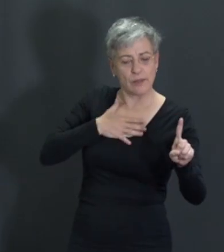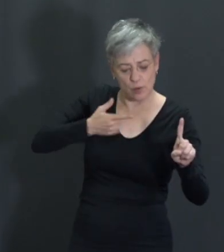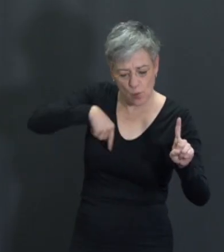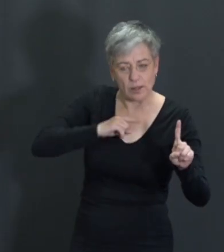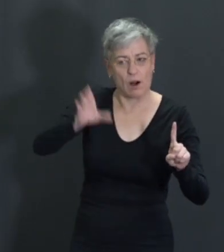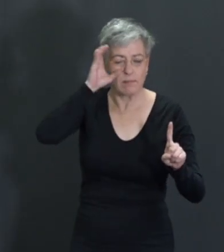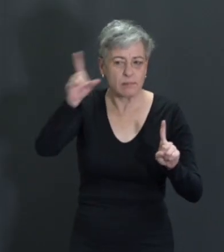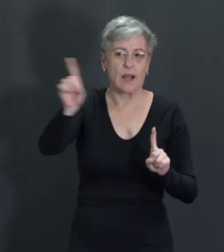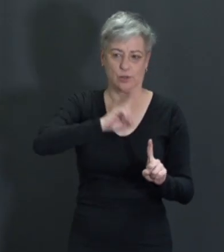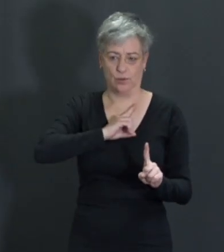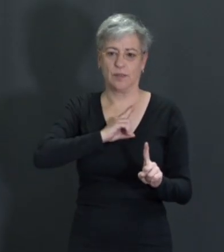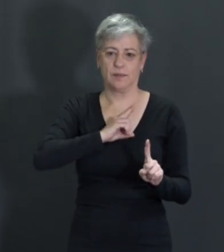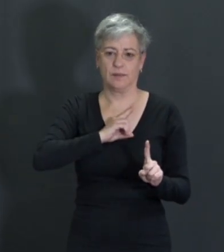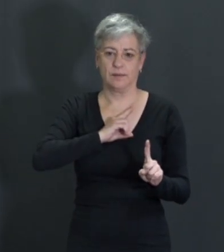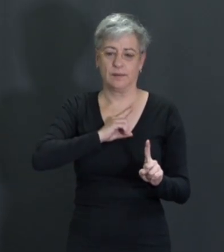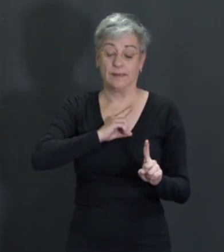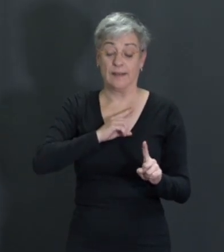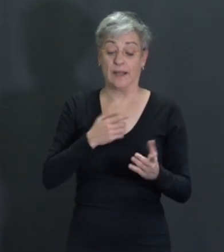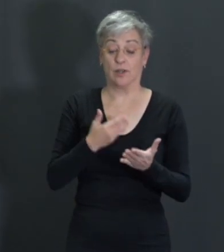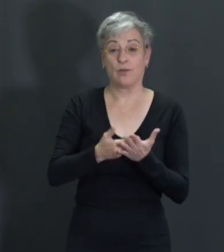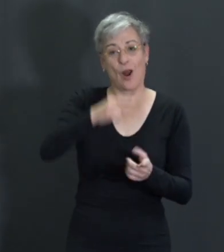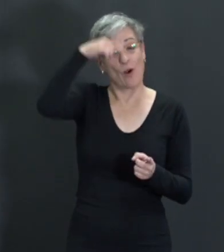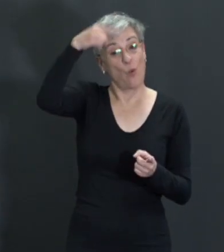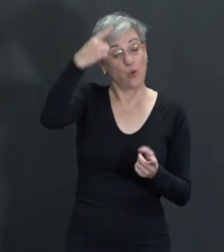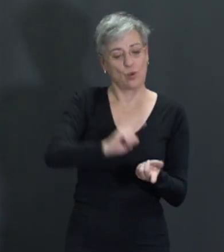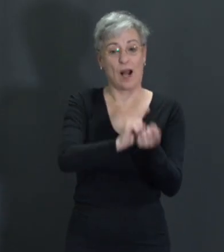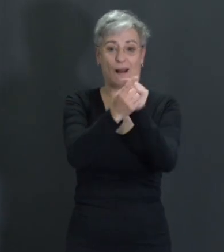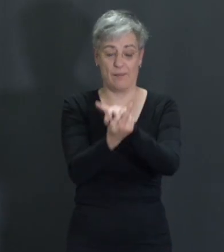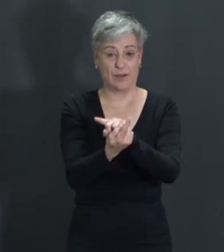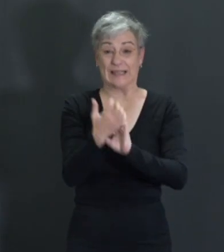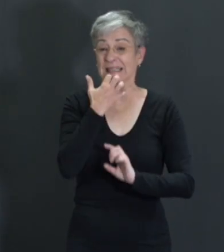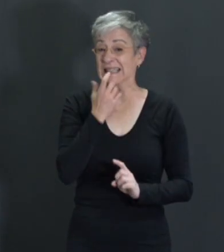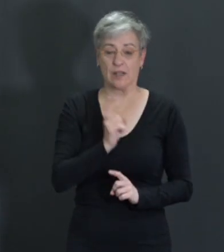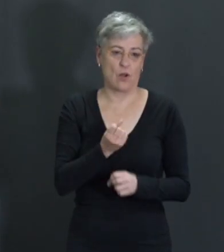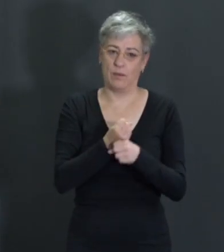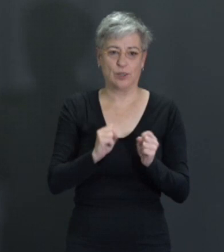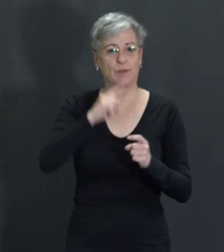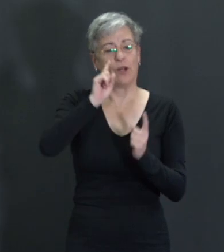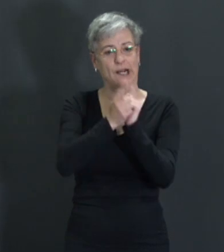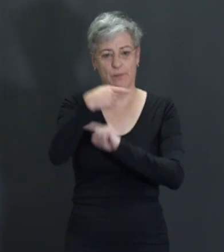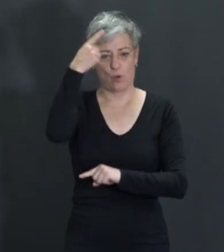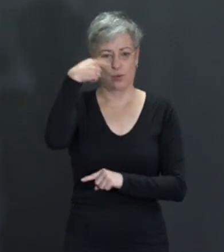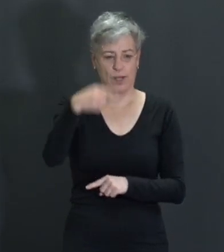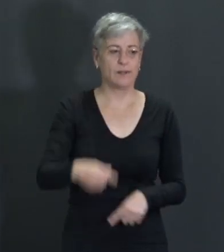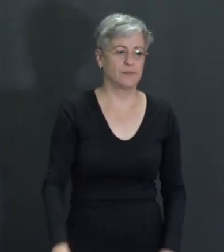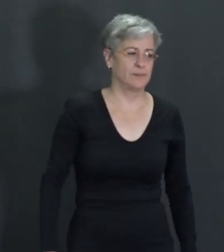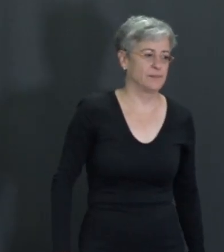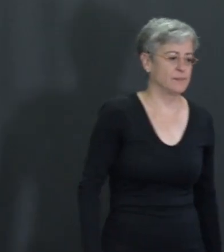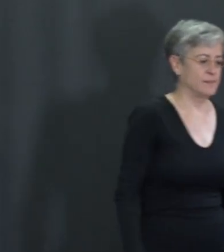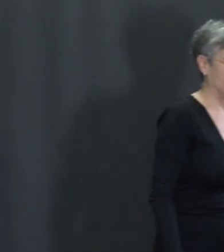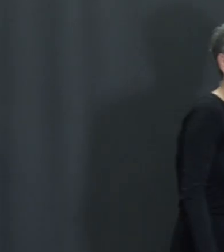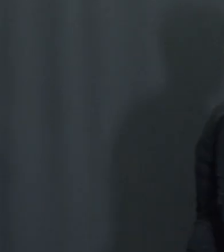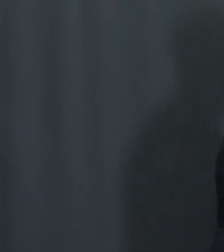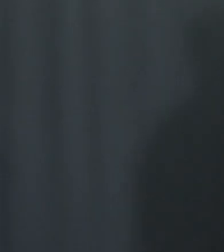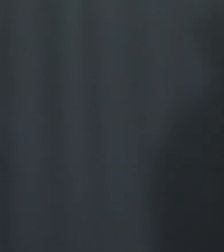eso es lo que va a garantizar el cambio cultural. Si no, no vamos a tener cambio cultural. Jesús, ¿tú cómo lo ves? Lo del